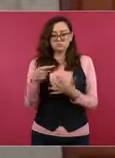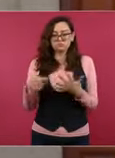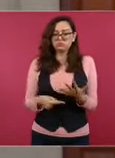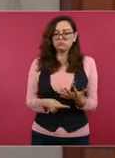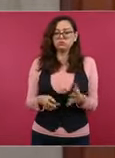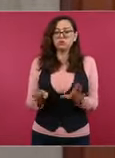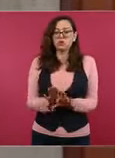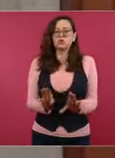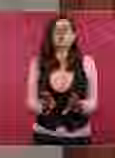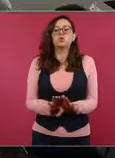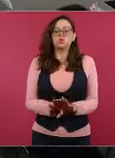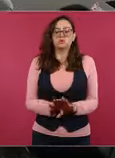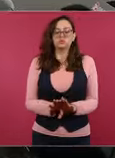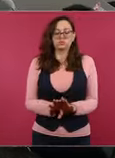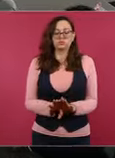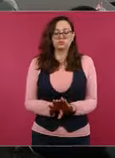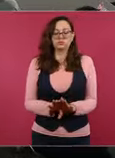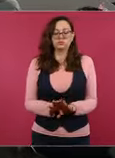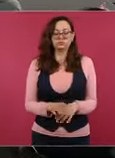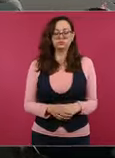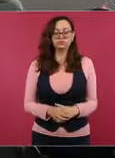hace.